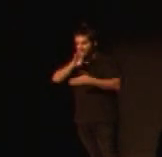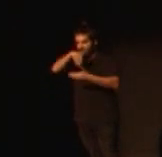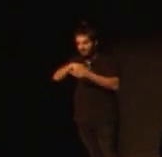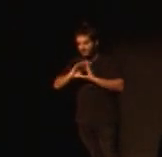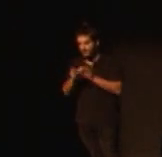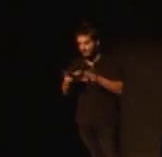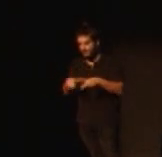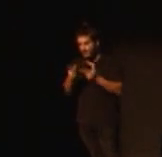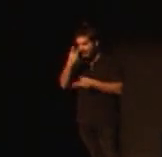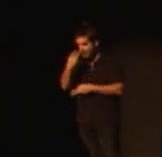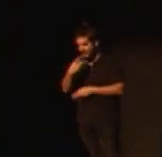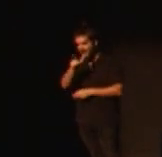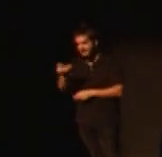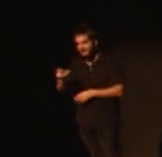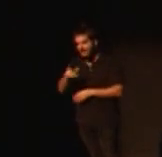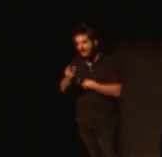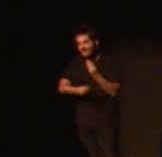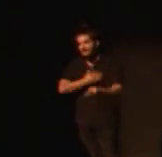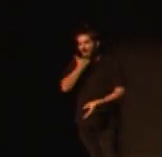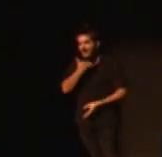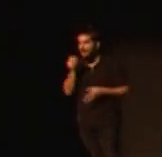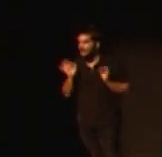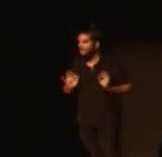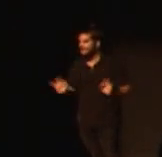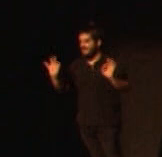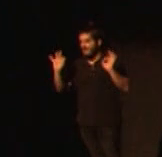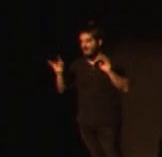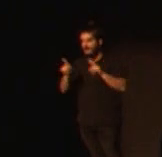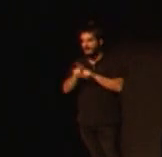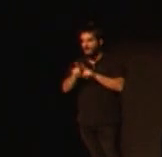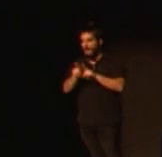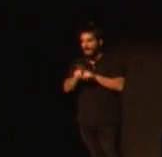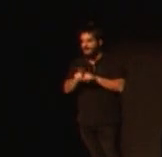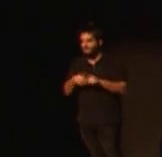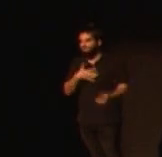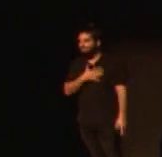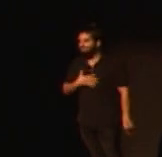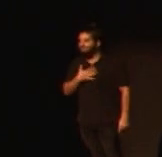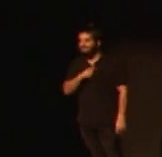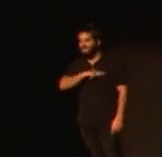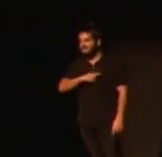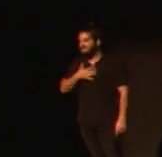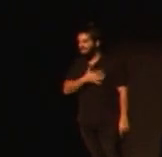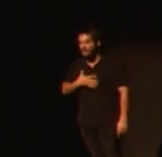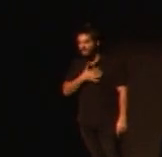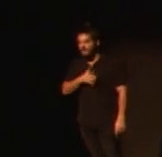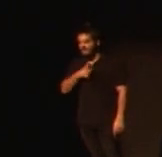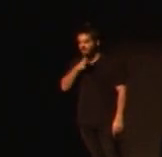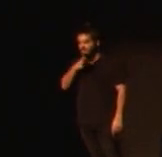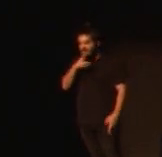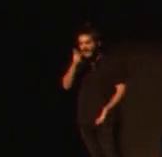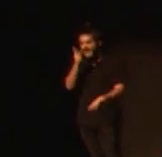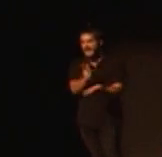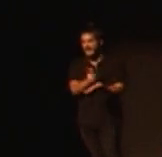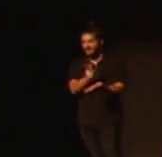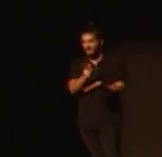hacemos algo especial. Debe ser más que gratificante levantarse cada mañana sabiendo que tienes un reto maravilloso por delante, que es